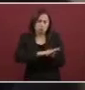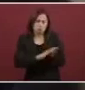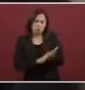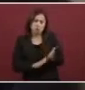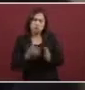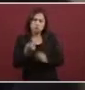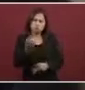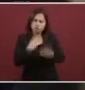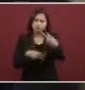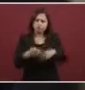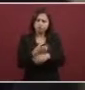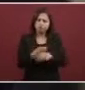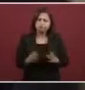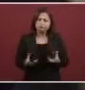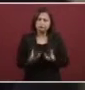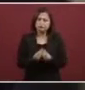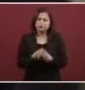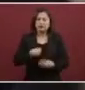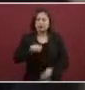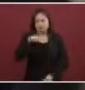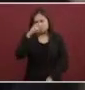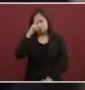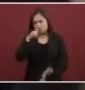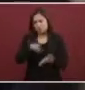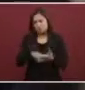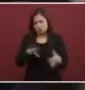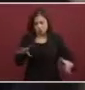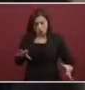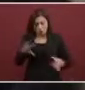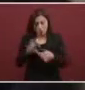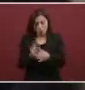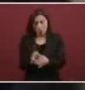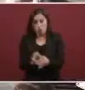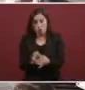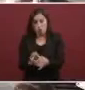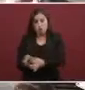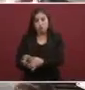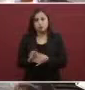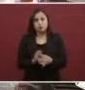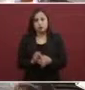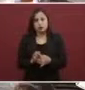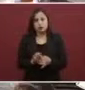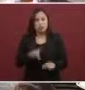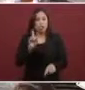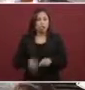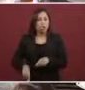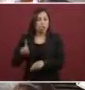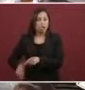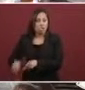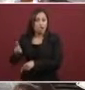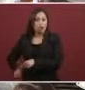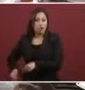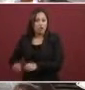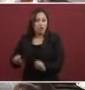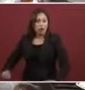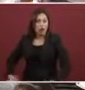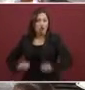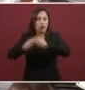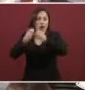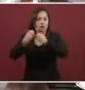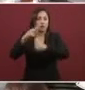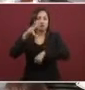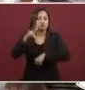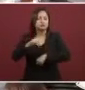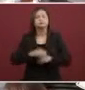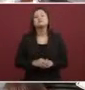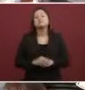que sumar, no hay que restar ni confrontar. Pero se lo digo de todo corazón. Yo no